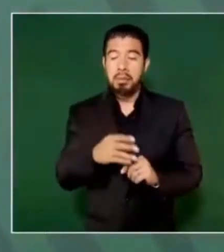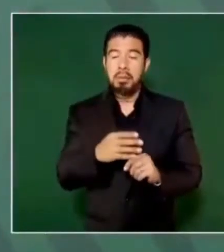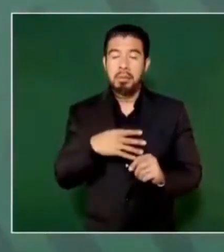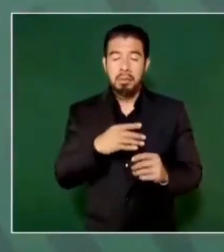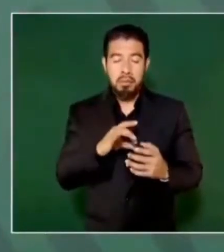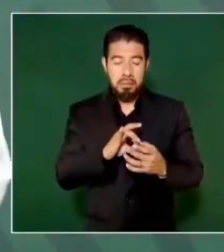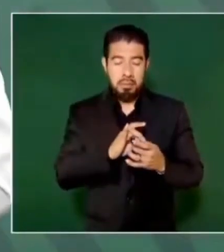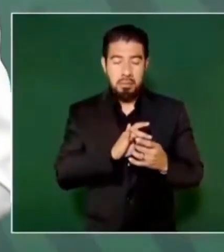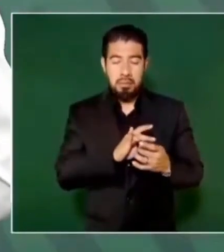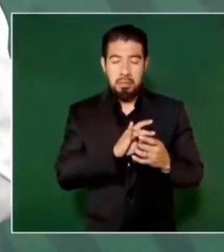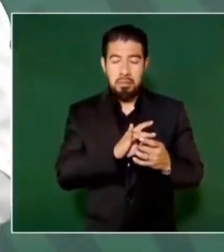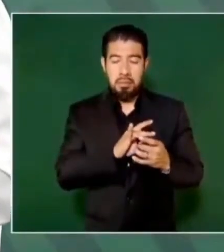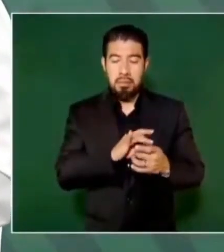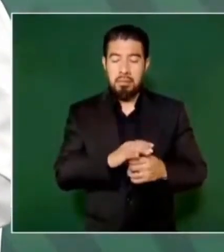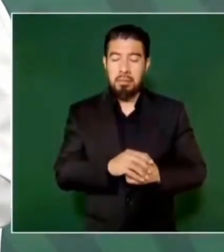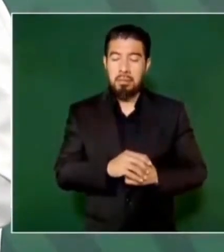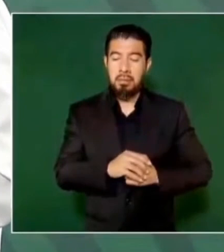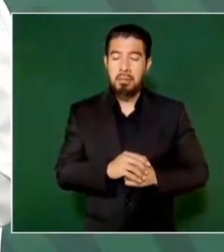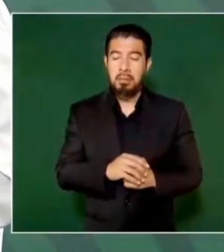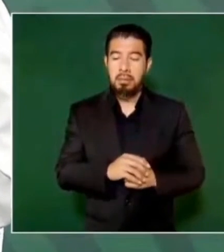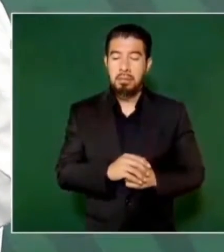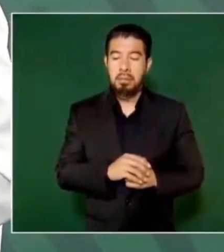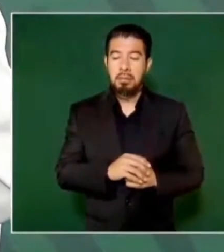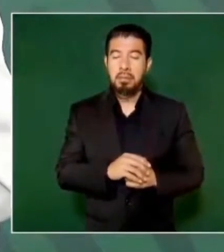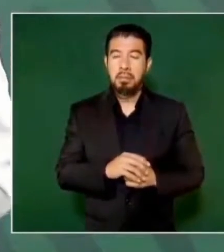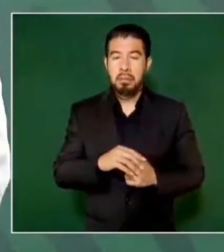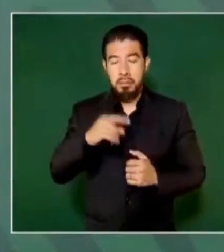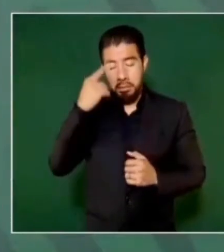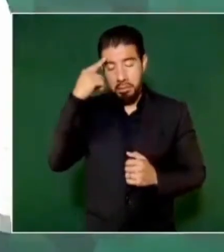apegados a la máxima